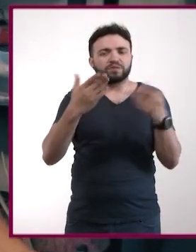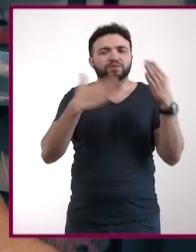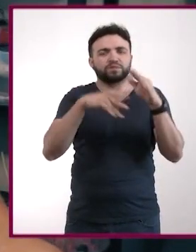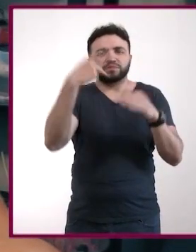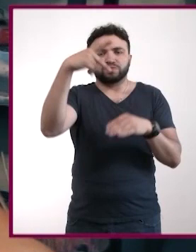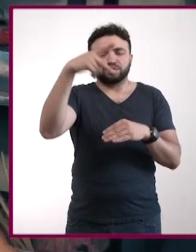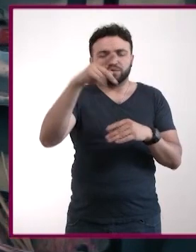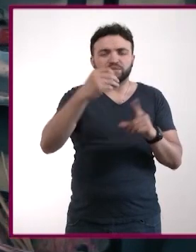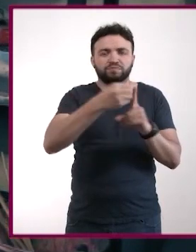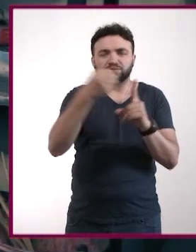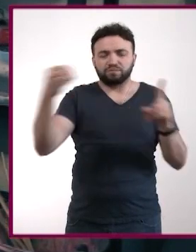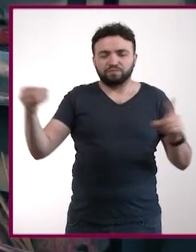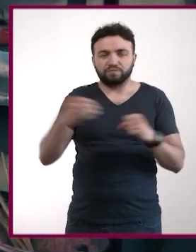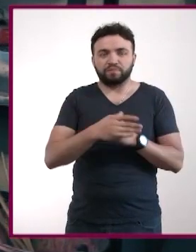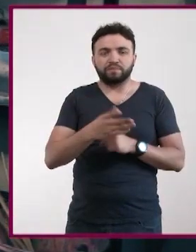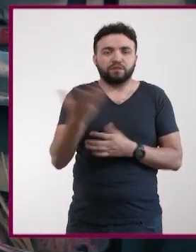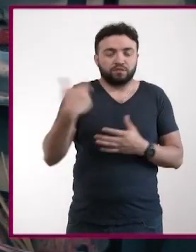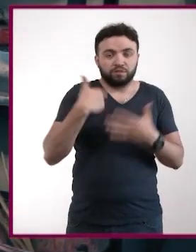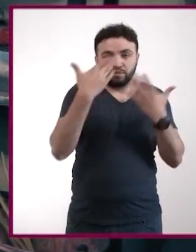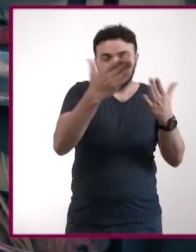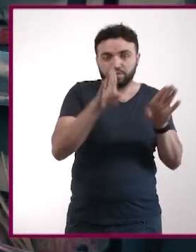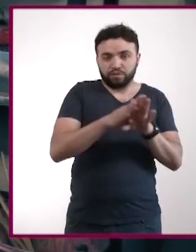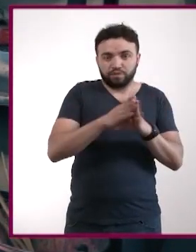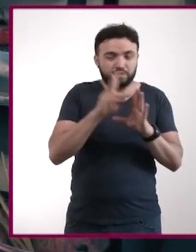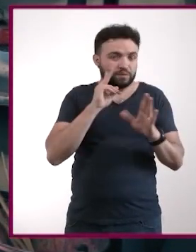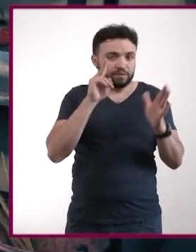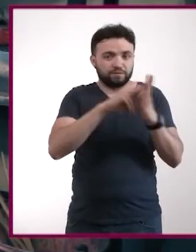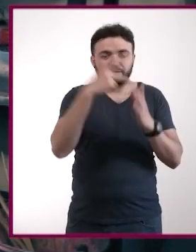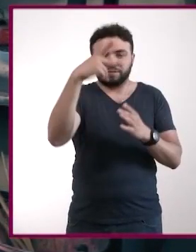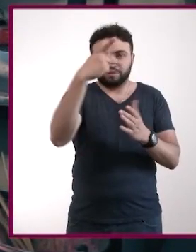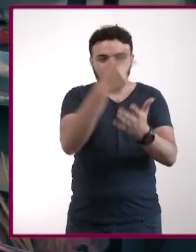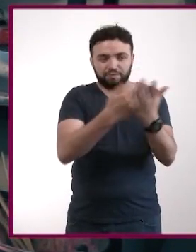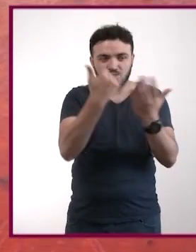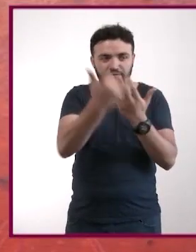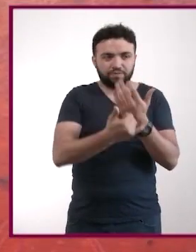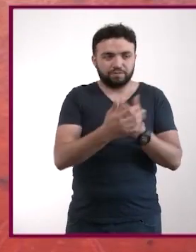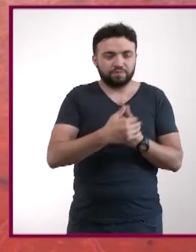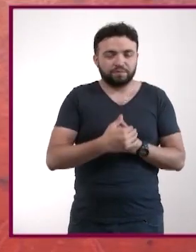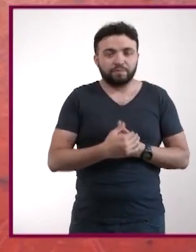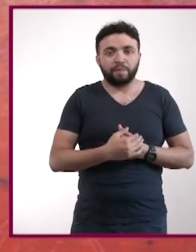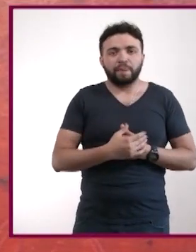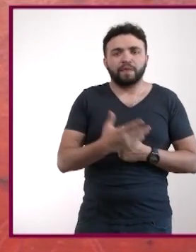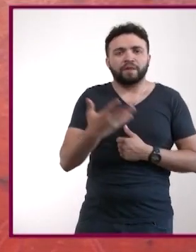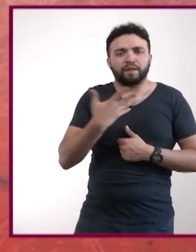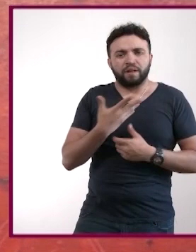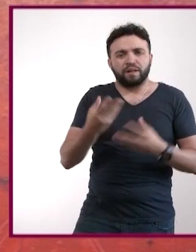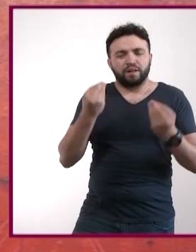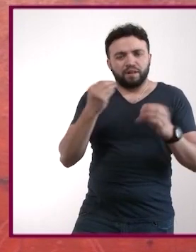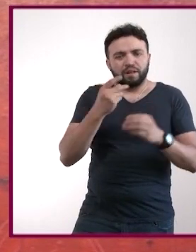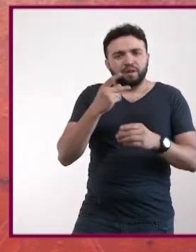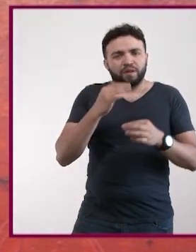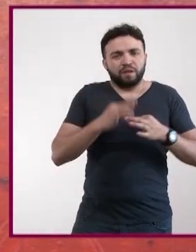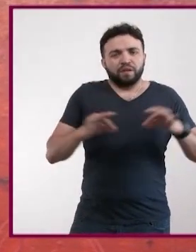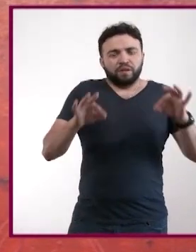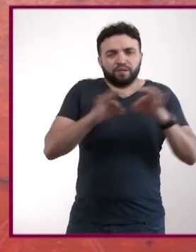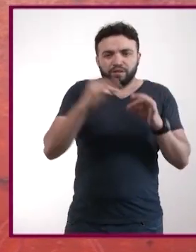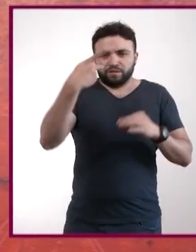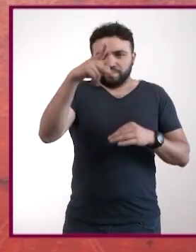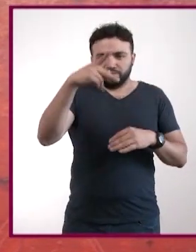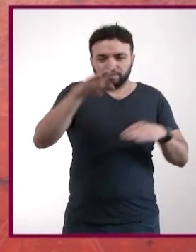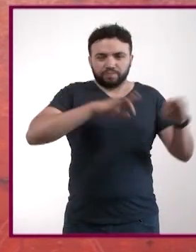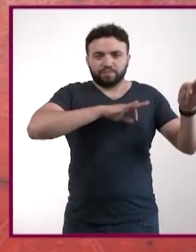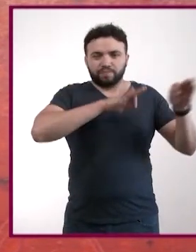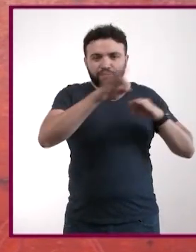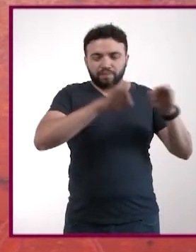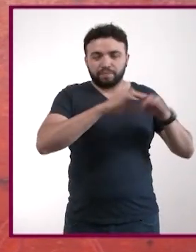metodologías e influencias. Estaremos muy pendientes de tus próximos proyectos. hubo algo muy importante en su metodología de trabajo